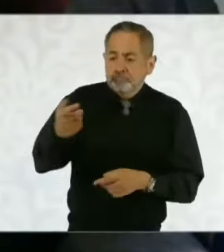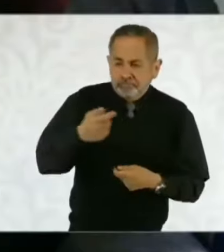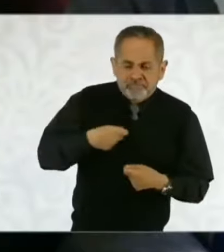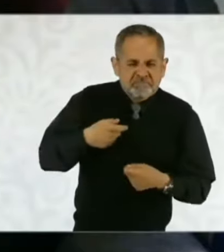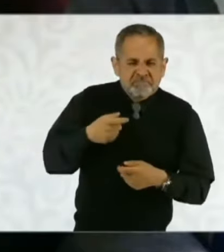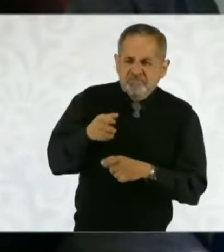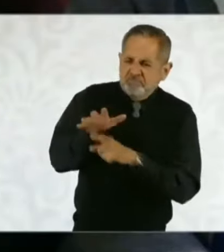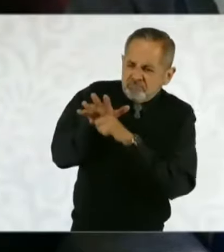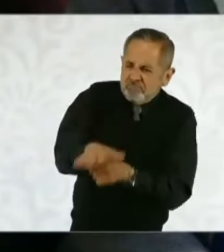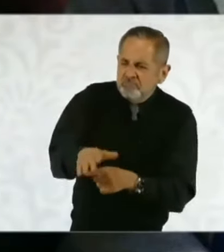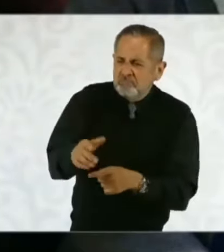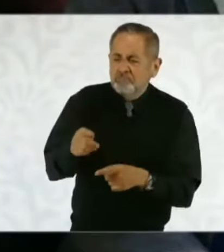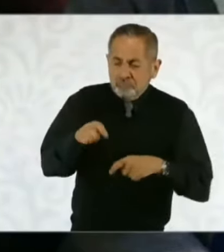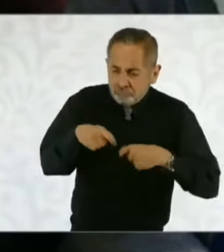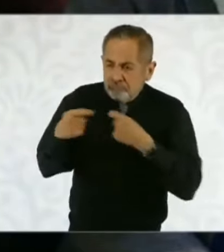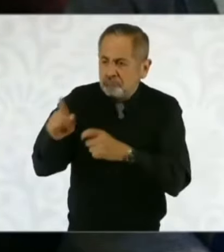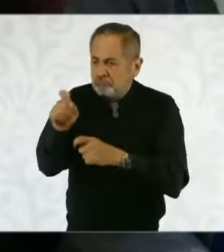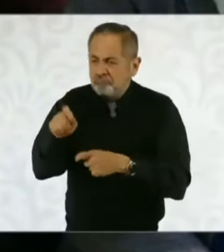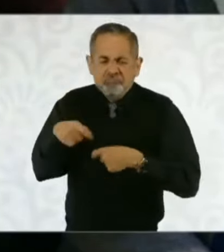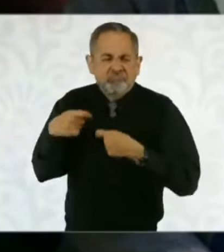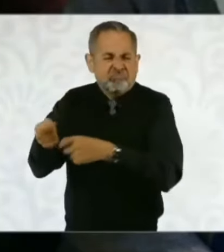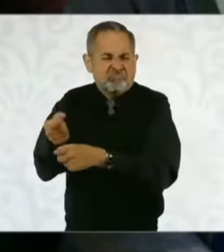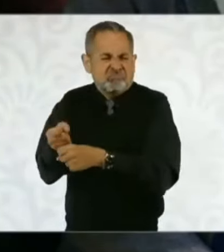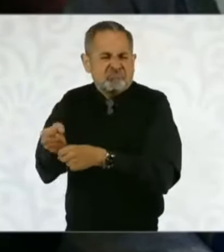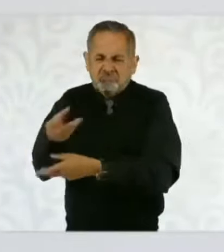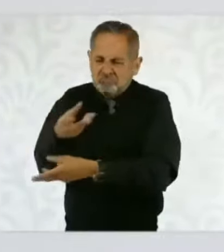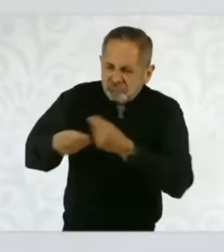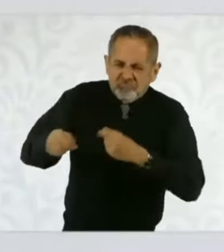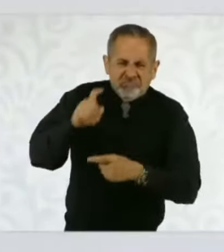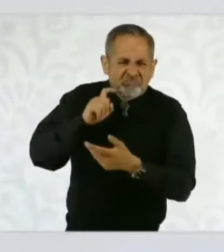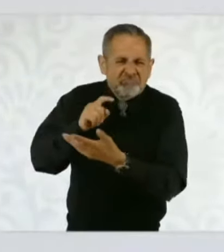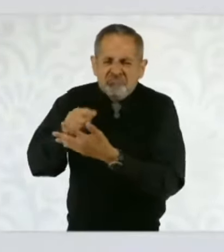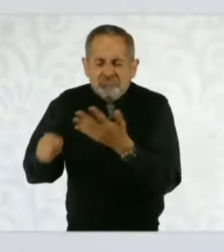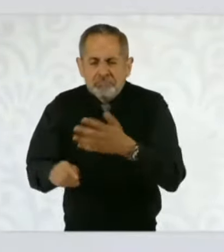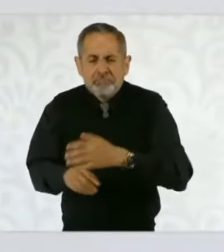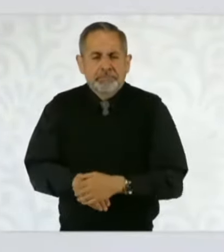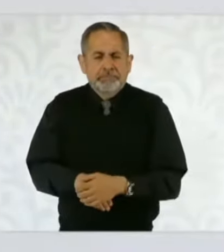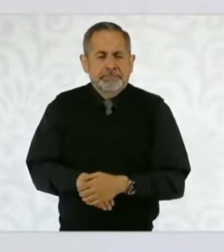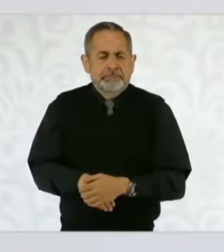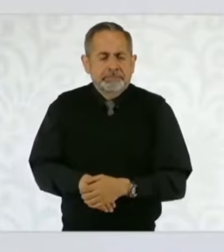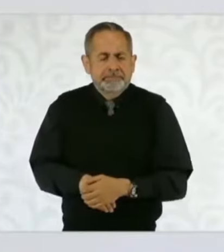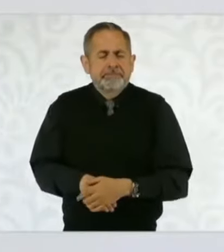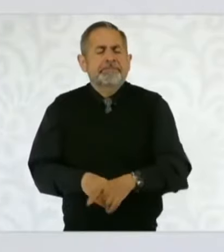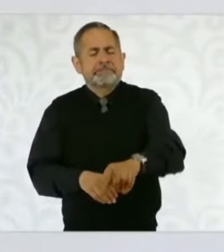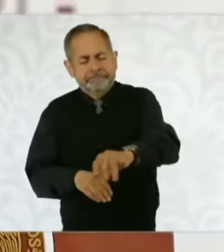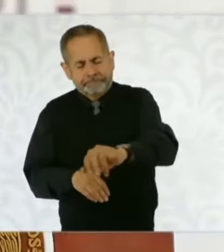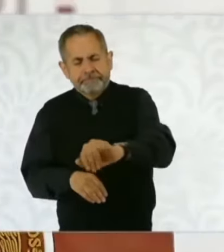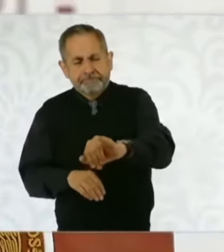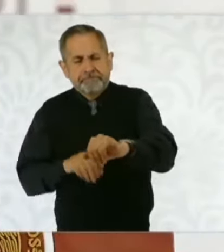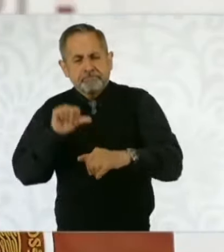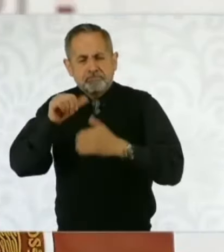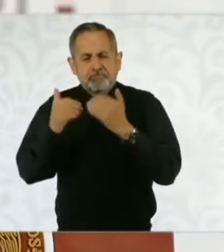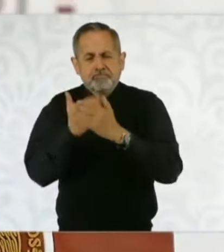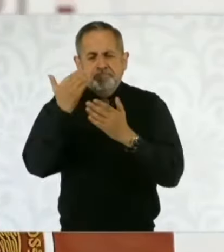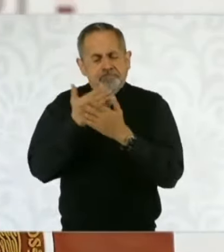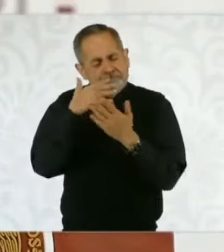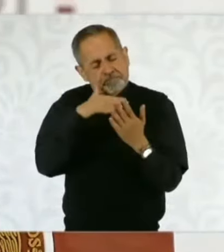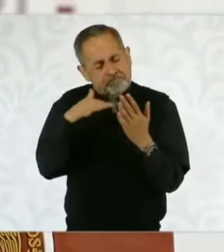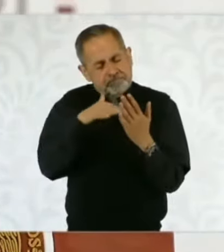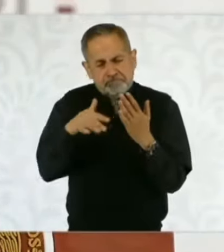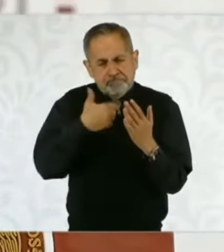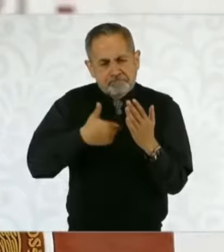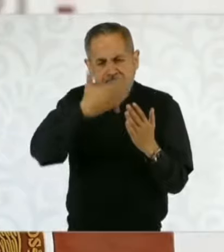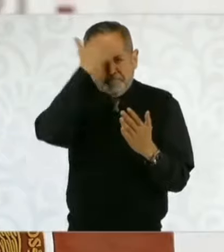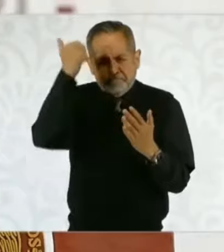México eh tiene alguna información sobre este sí lo leí en la mañana no no tenía información